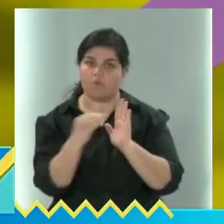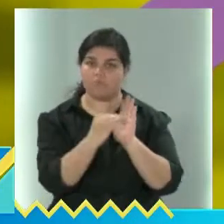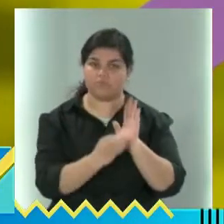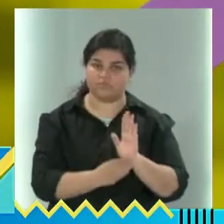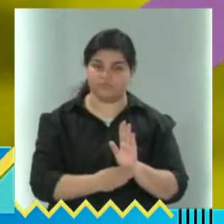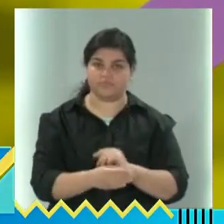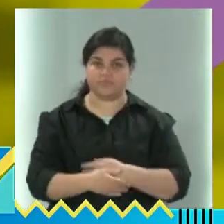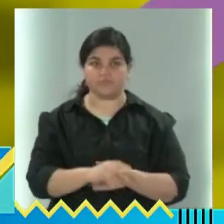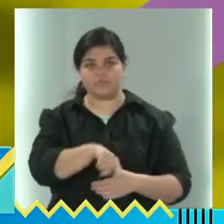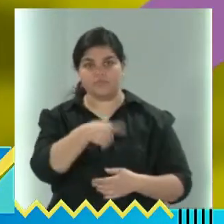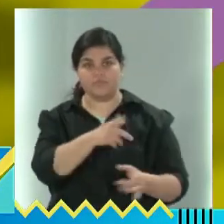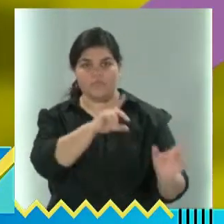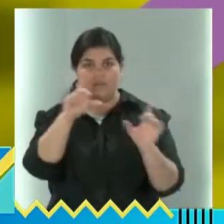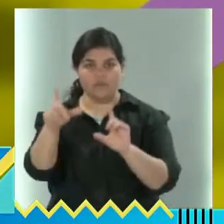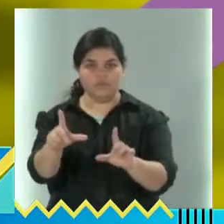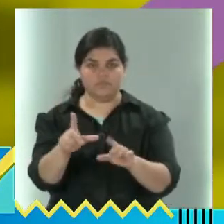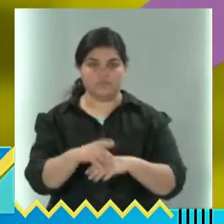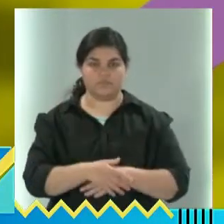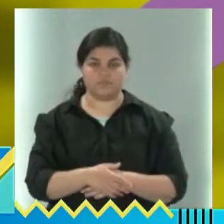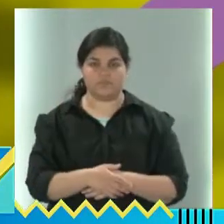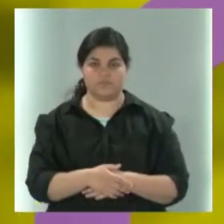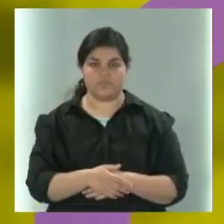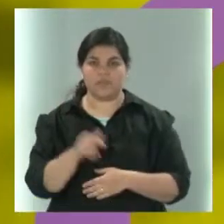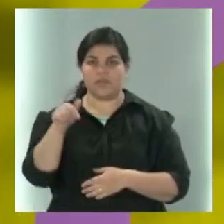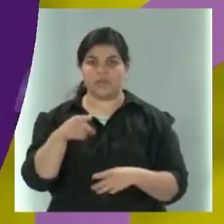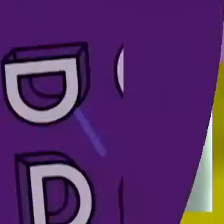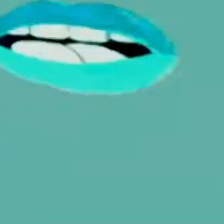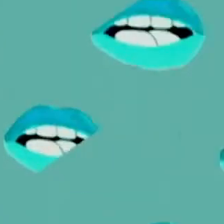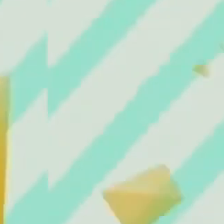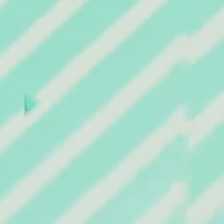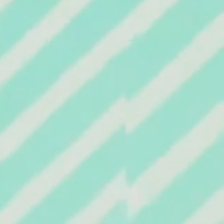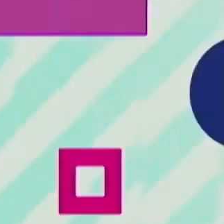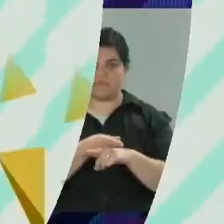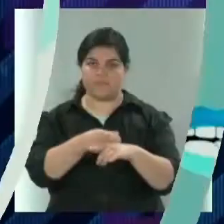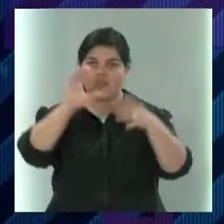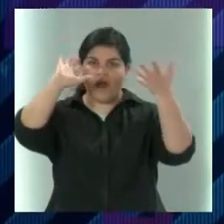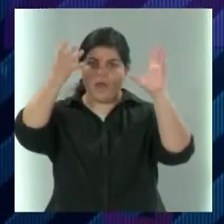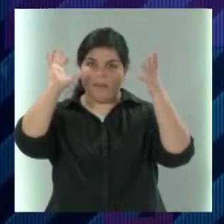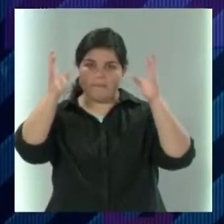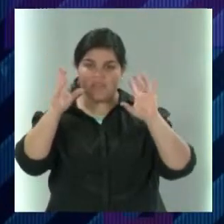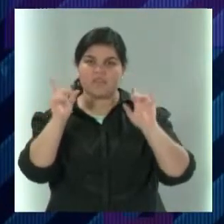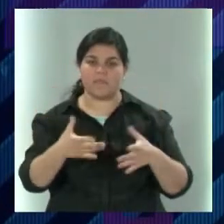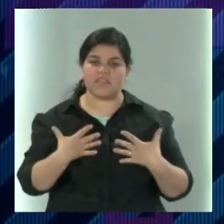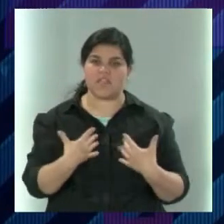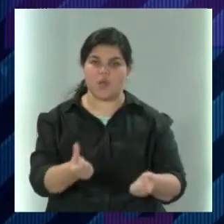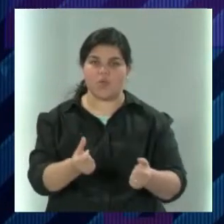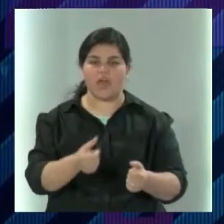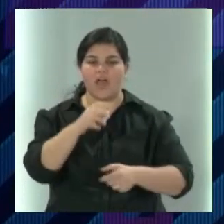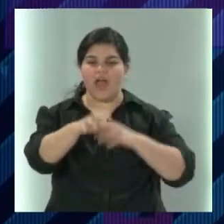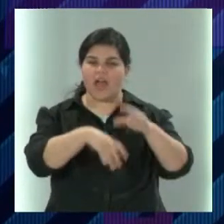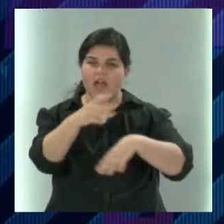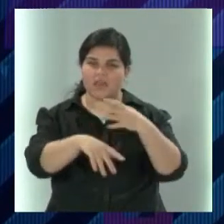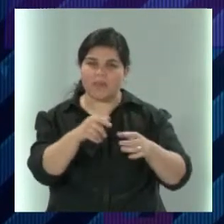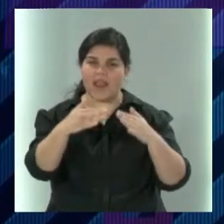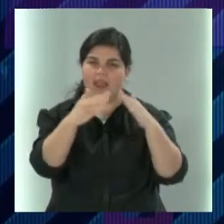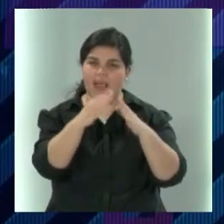ley. Vamos al otro, que tiene que ver con contravenciones contra el medio ambiente y la salud de los animales domésticos. Tiene